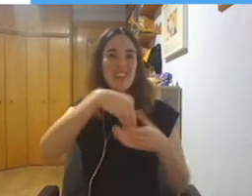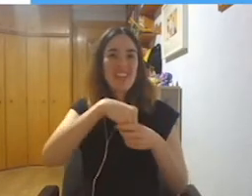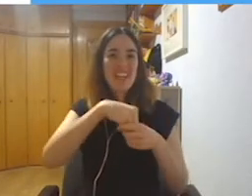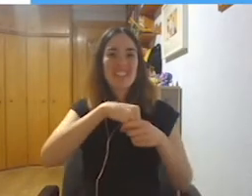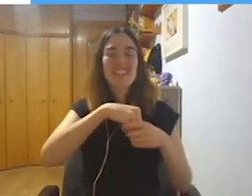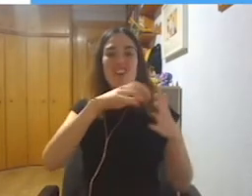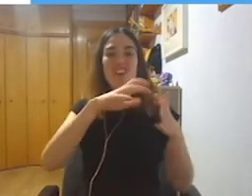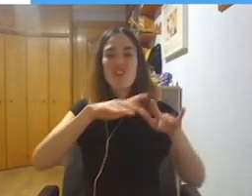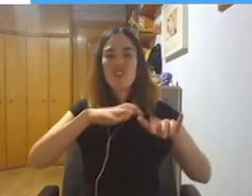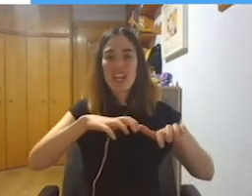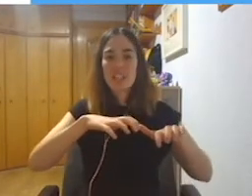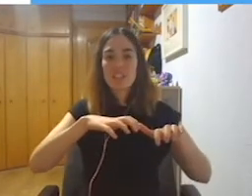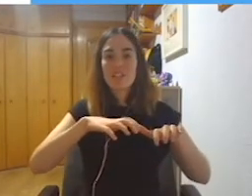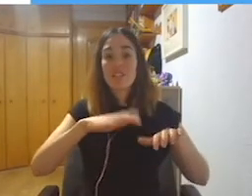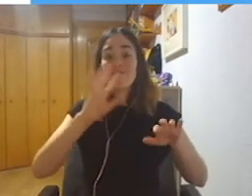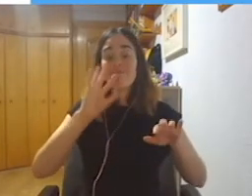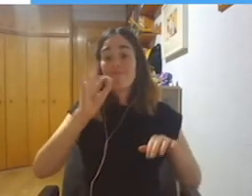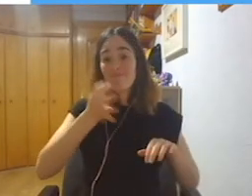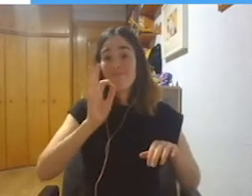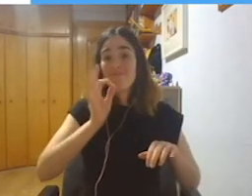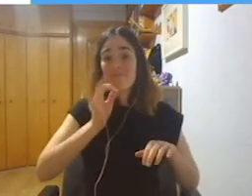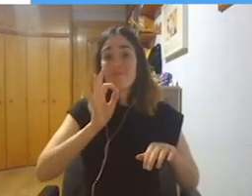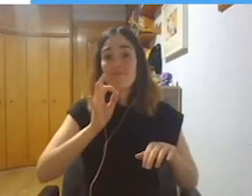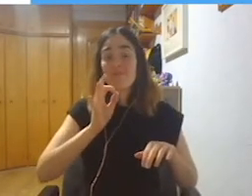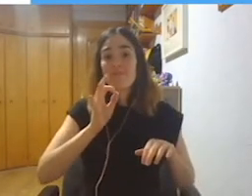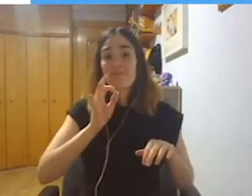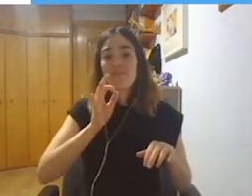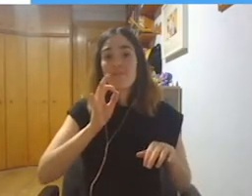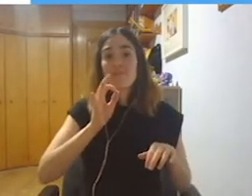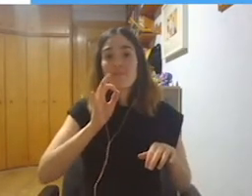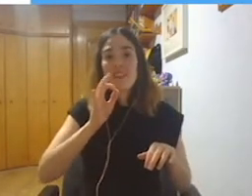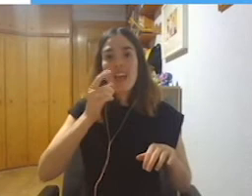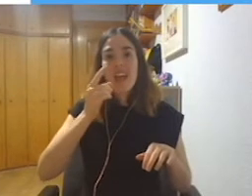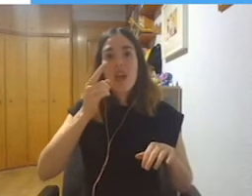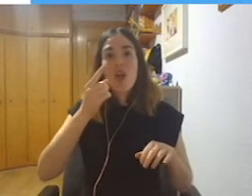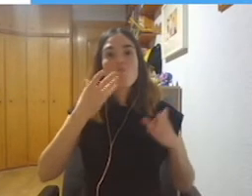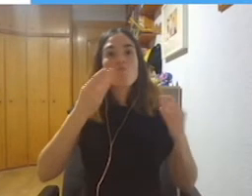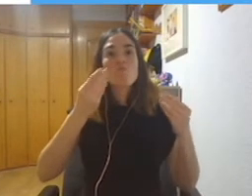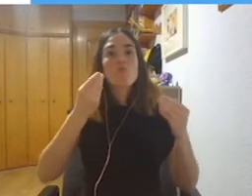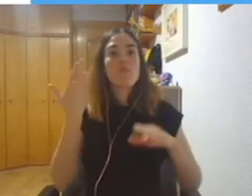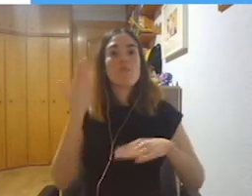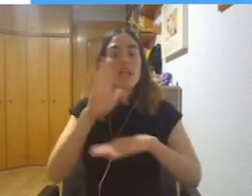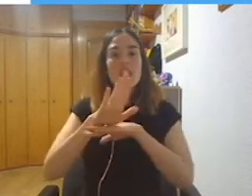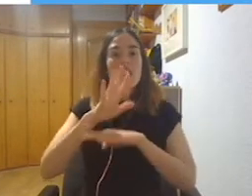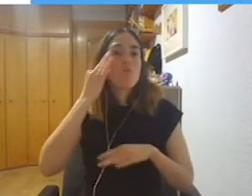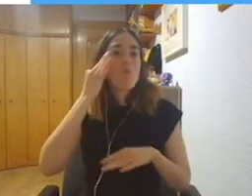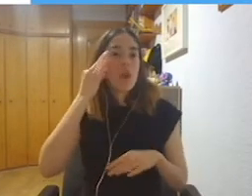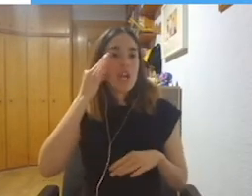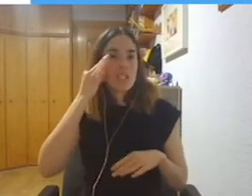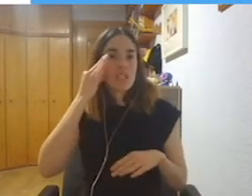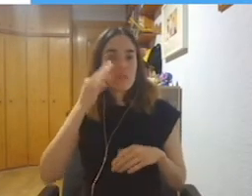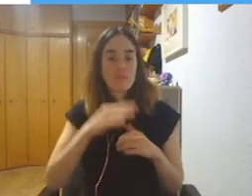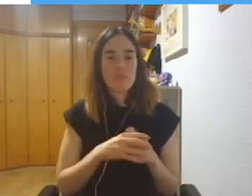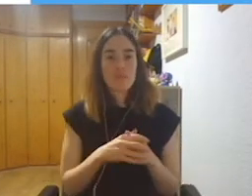el chat. Es verdad que hay bastante presencia de mujeres.